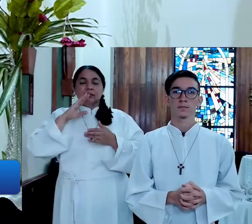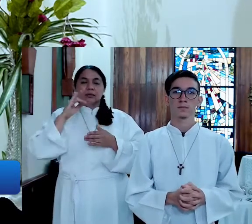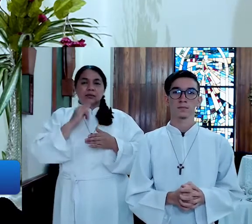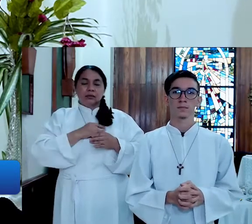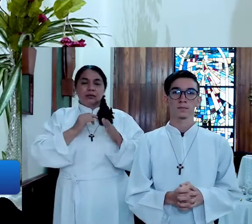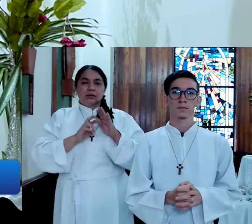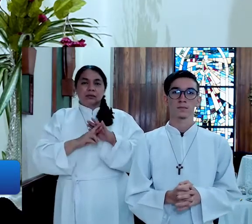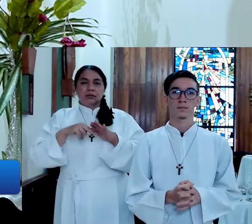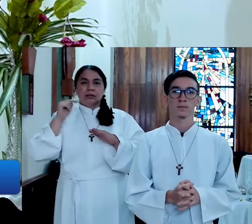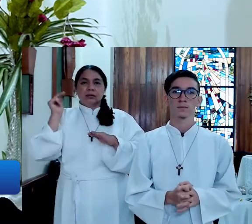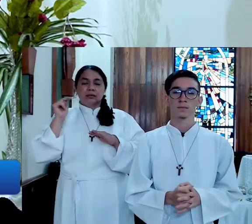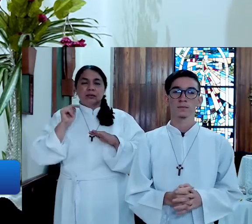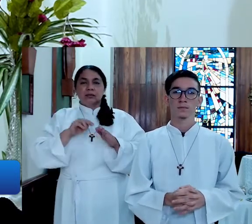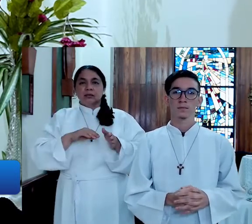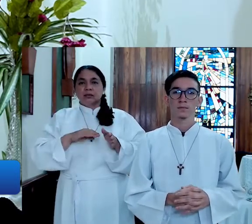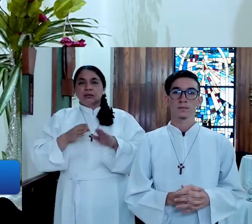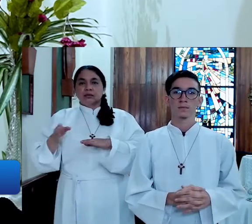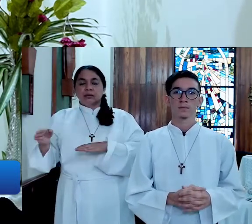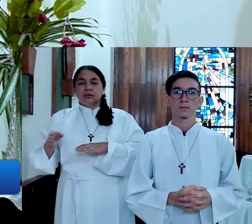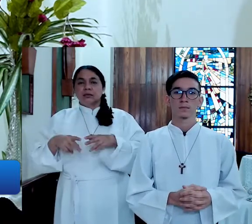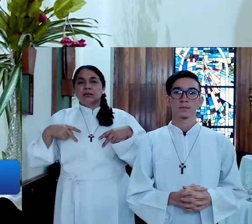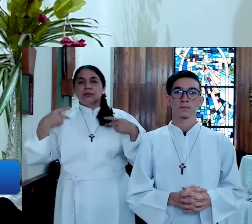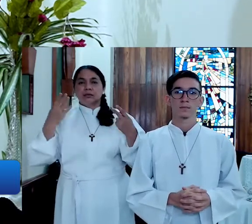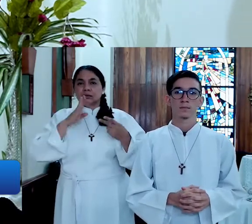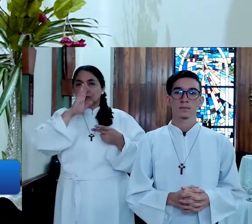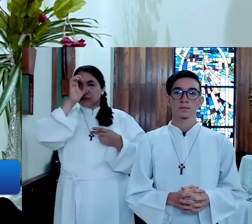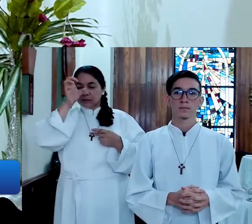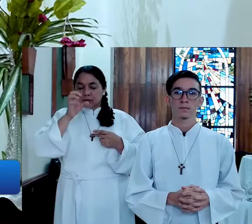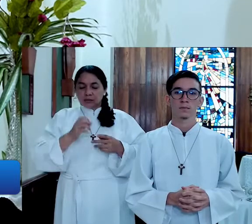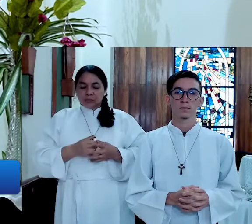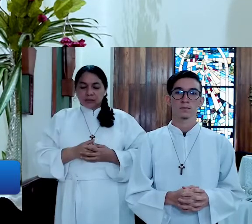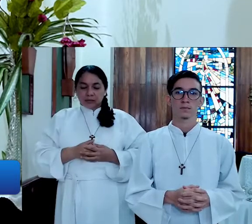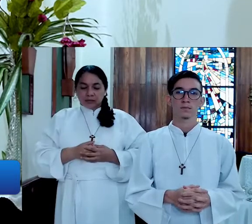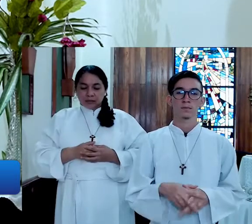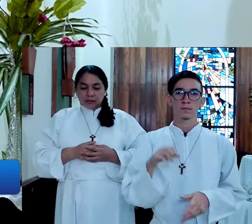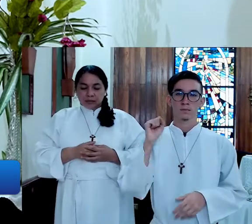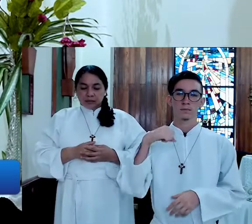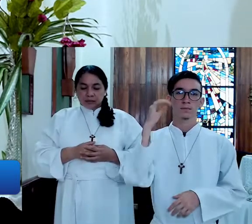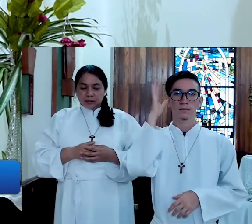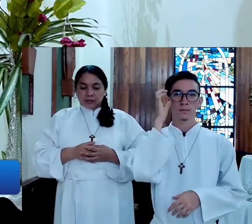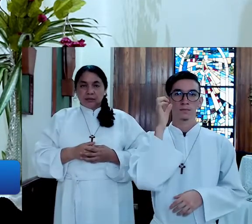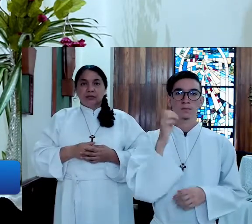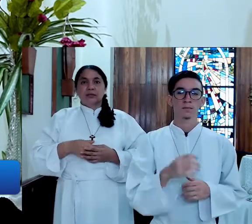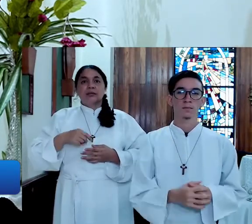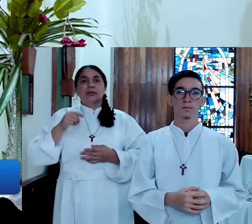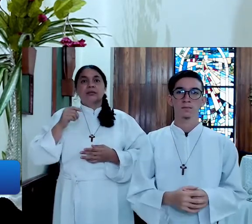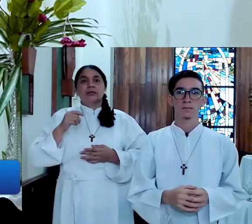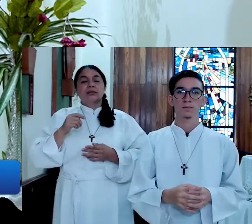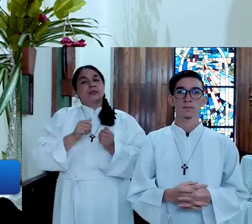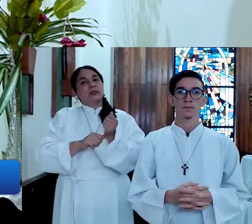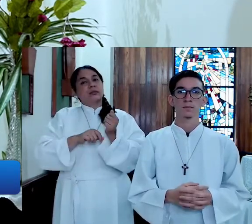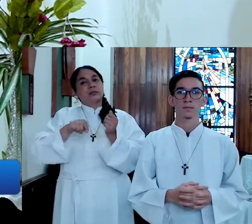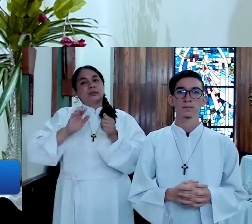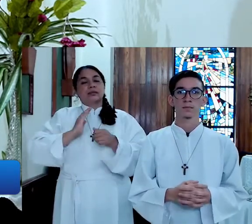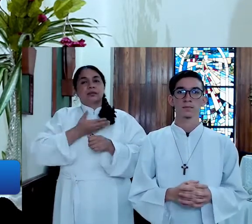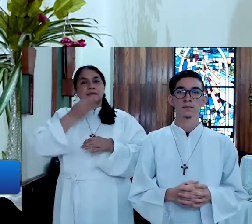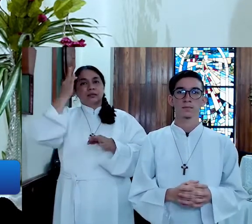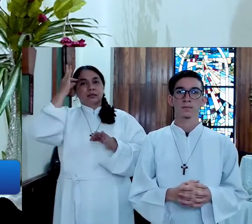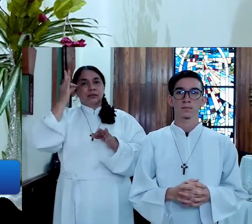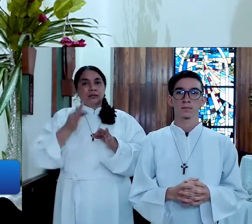perdón de los pecados, en la resurrección de los muertos y en la vida eterna? Sí, creo. Hermanos, esta es nuestra